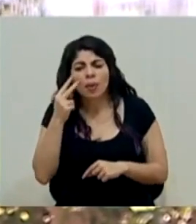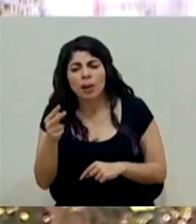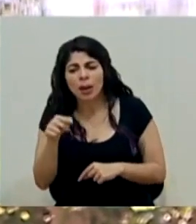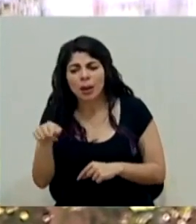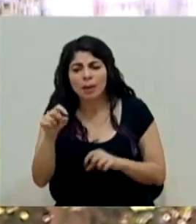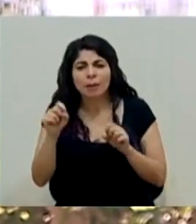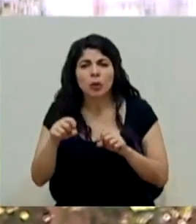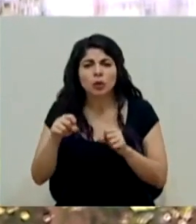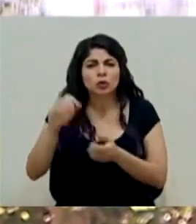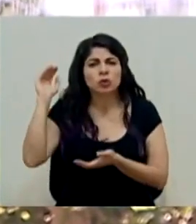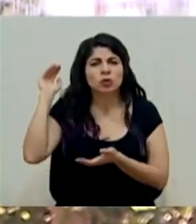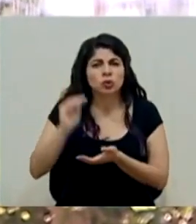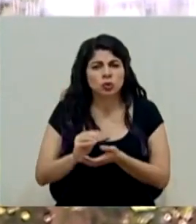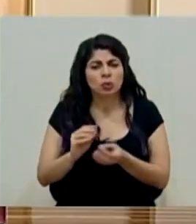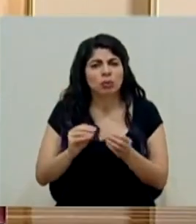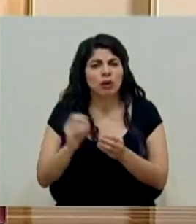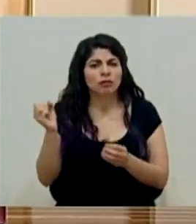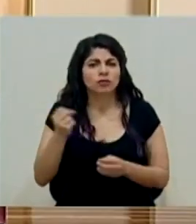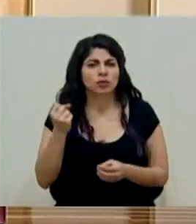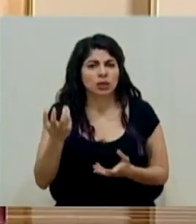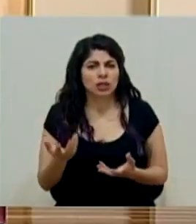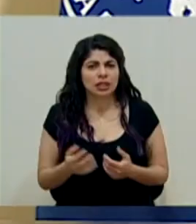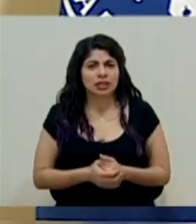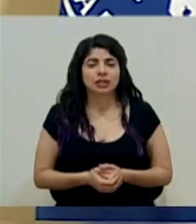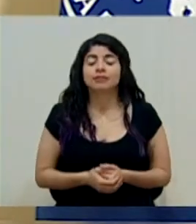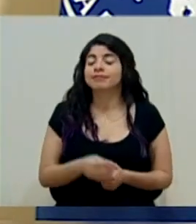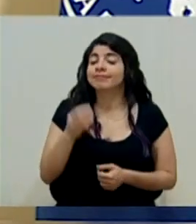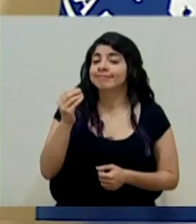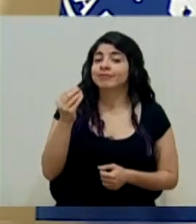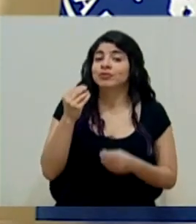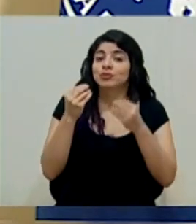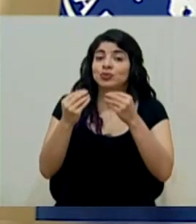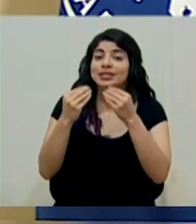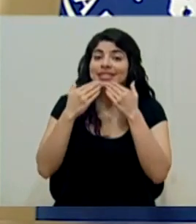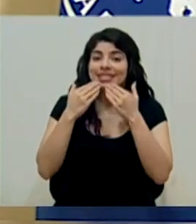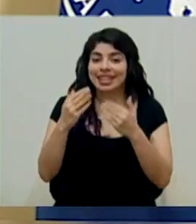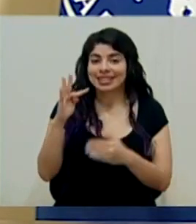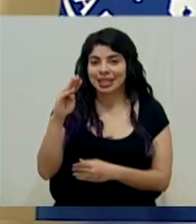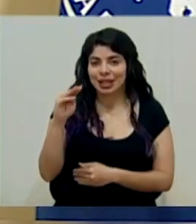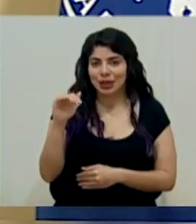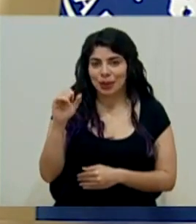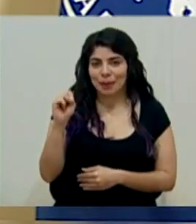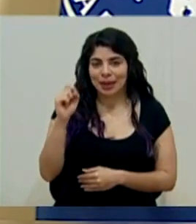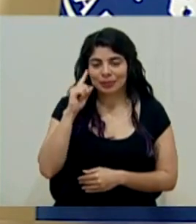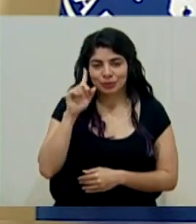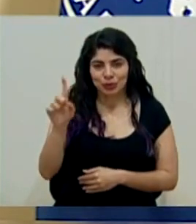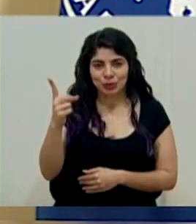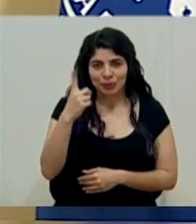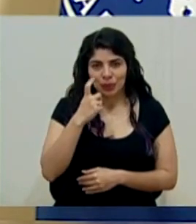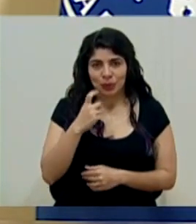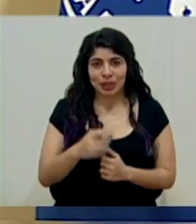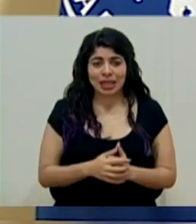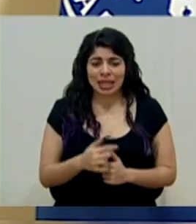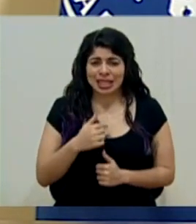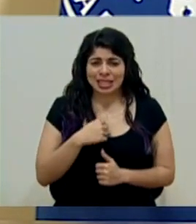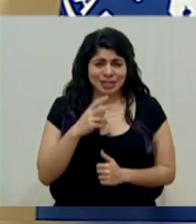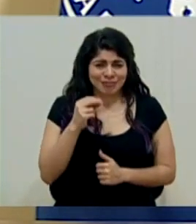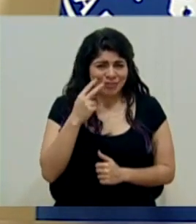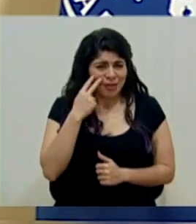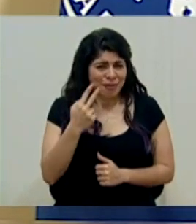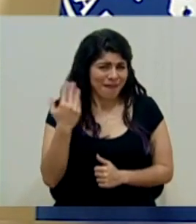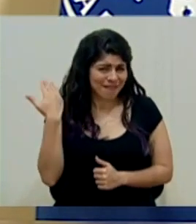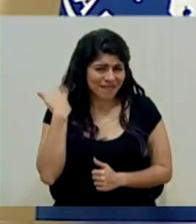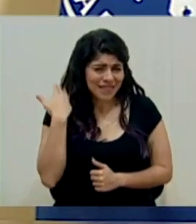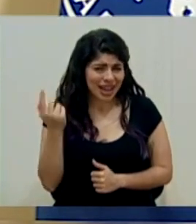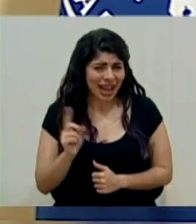hacer un recorte verdaderamente significativo? Muchas gracias, Tomás, por la consulta. Yo no lo calificaría como